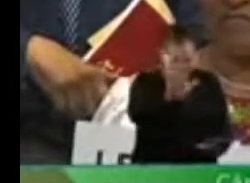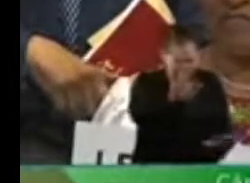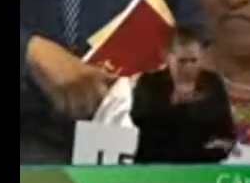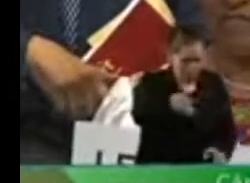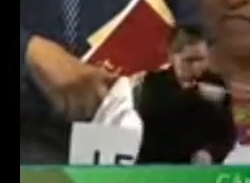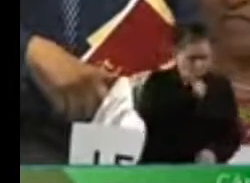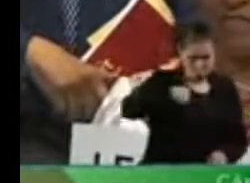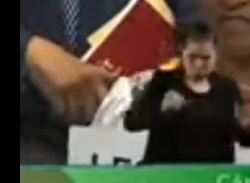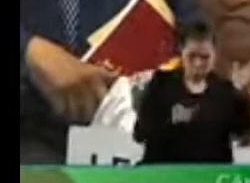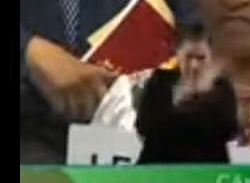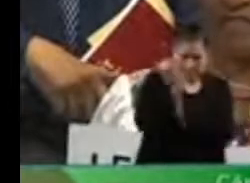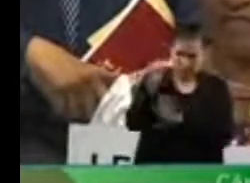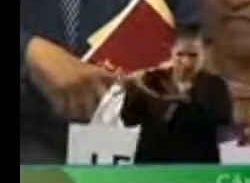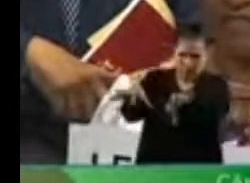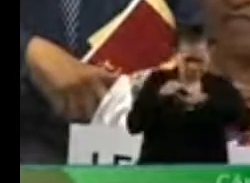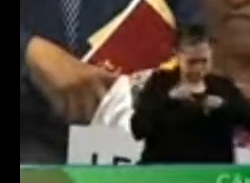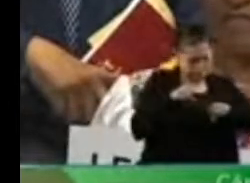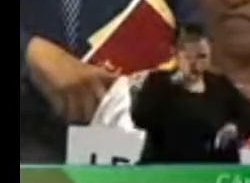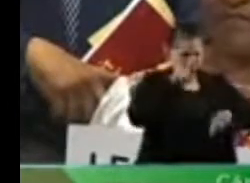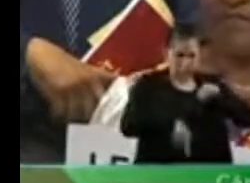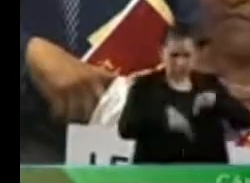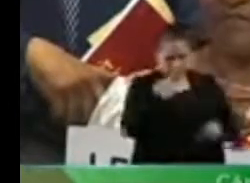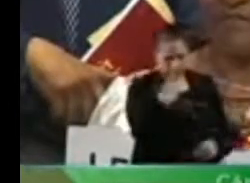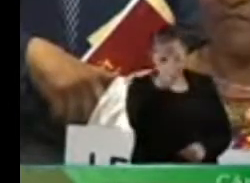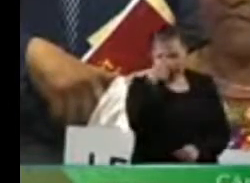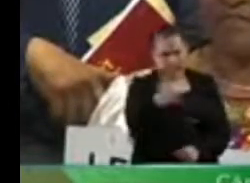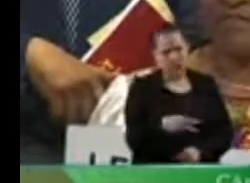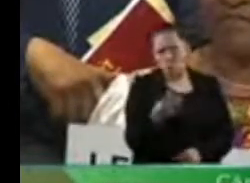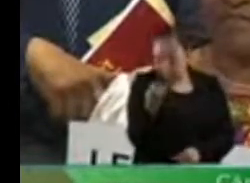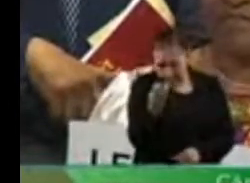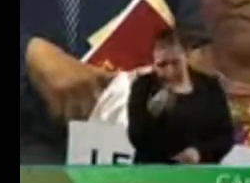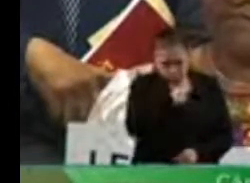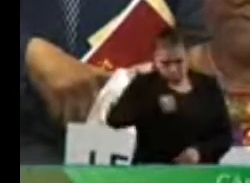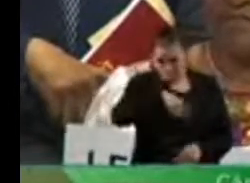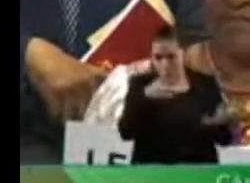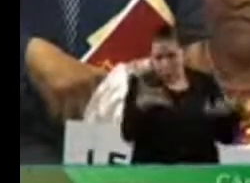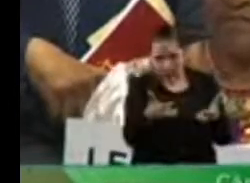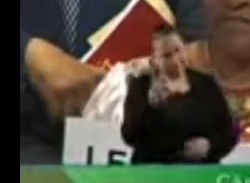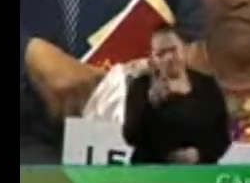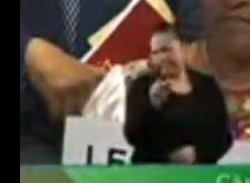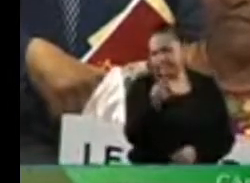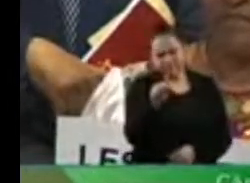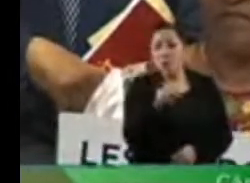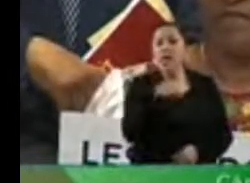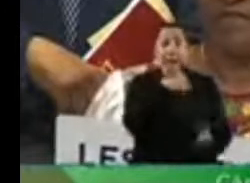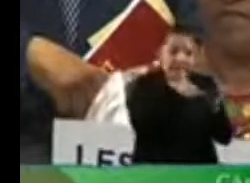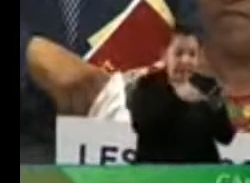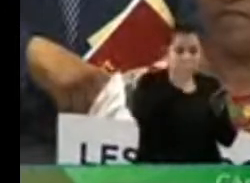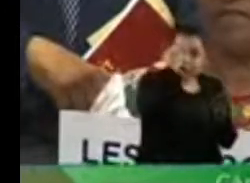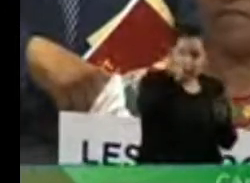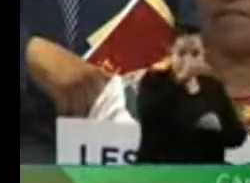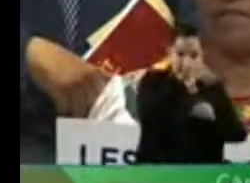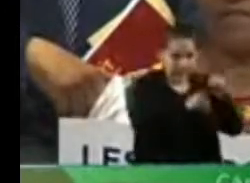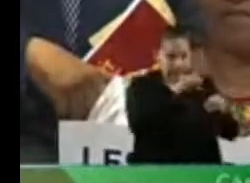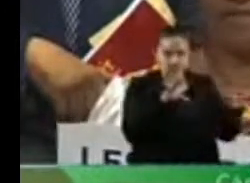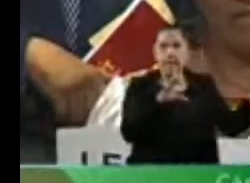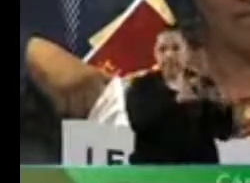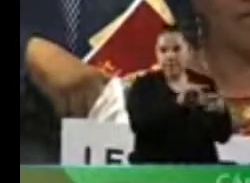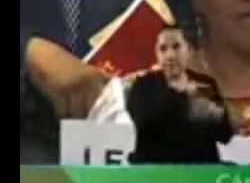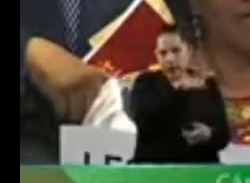si con esta iniciativa que le abre el 46% del mercado nacional a los privados, que es de 6